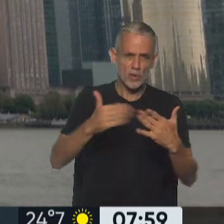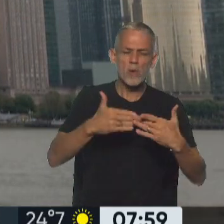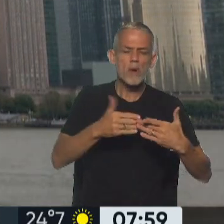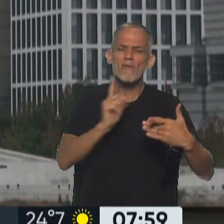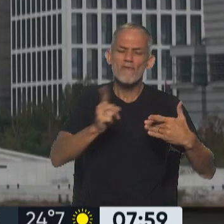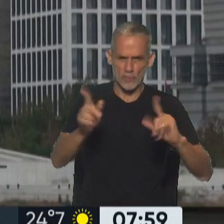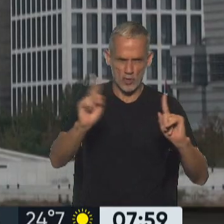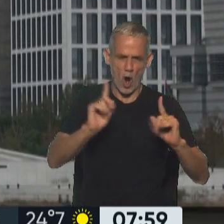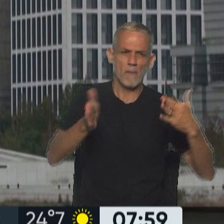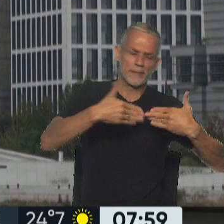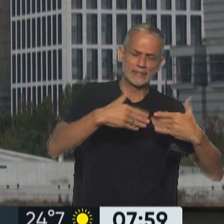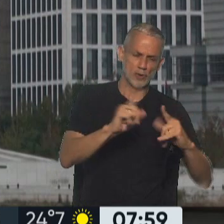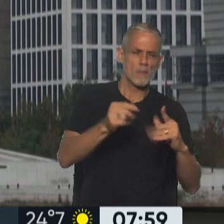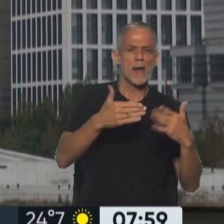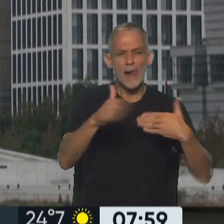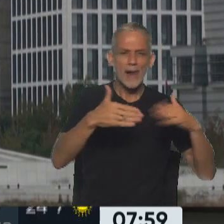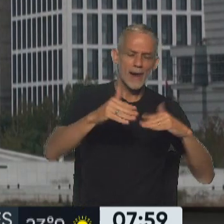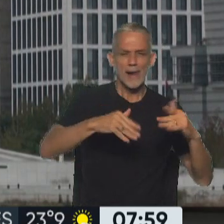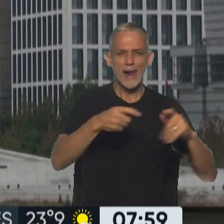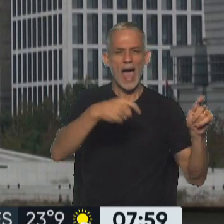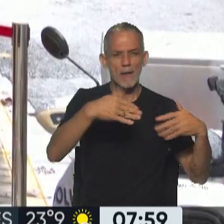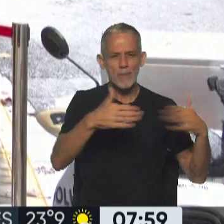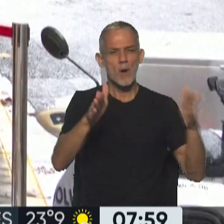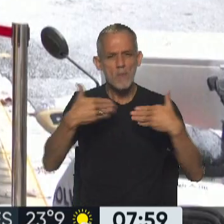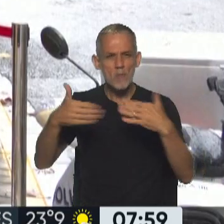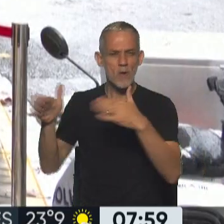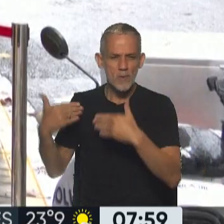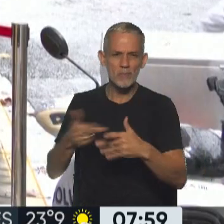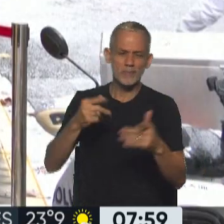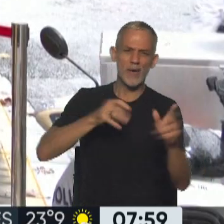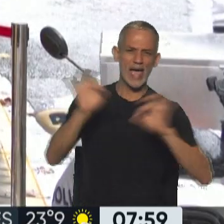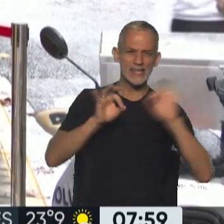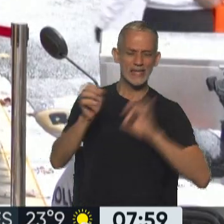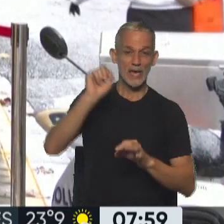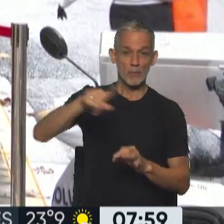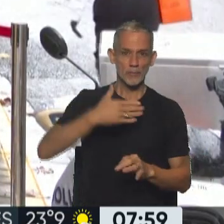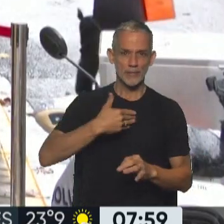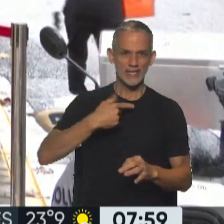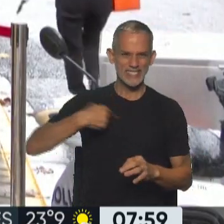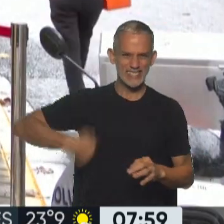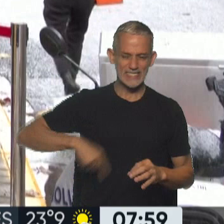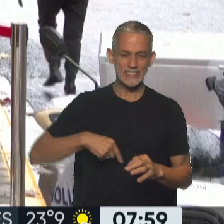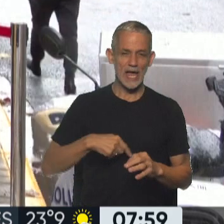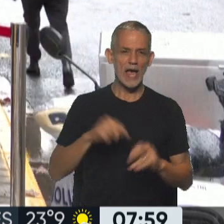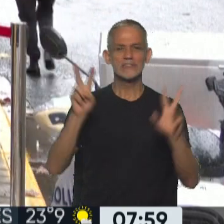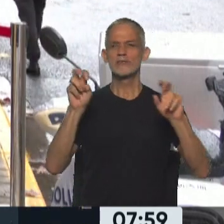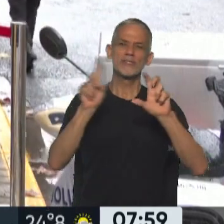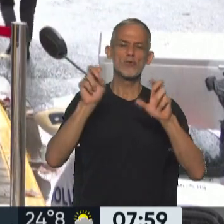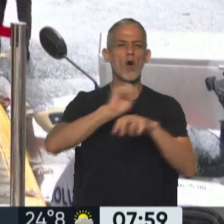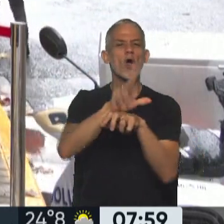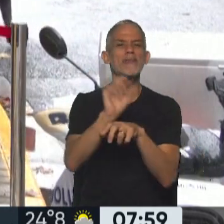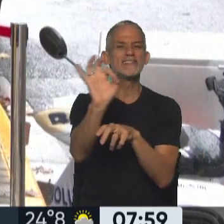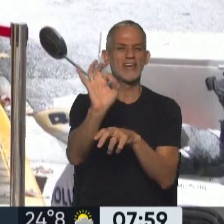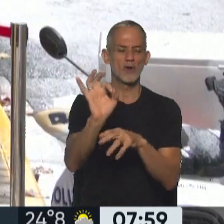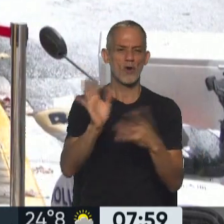de manera continua esto ha ido variando según los brotes la estrategia denominada de covid 0 que ha hecho